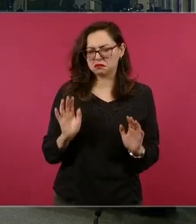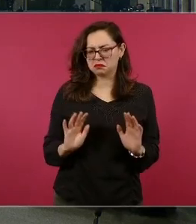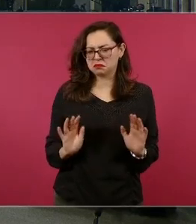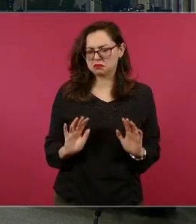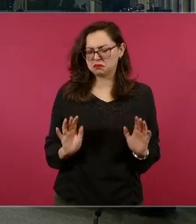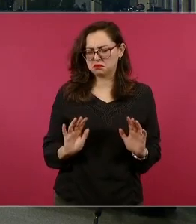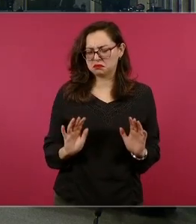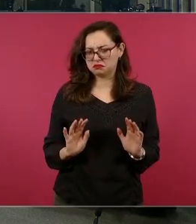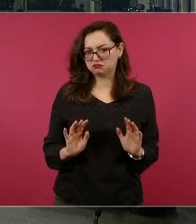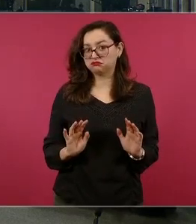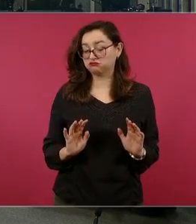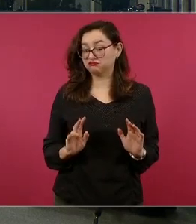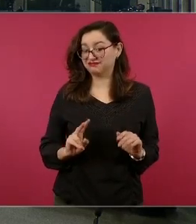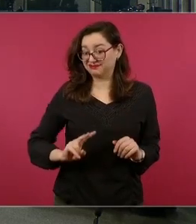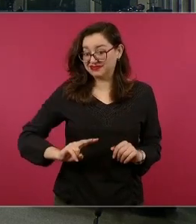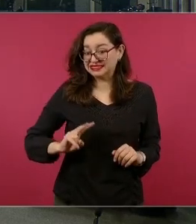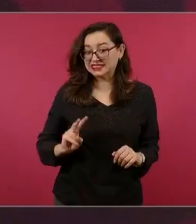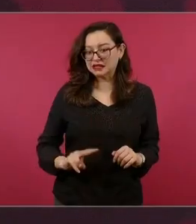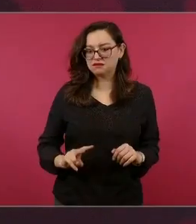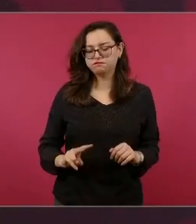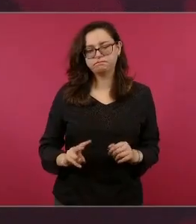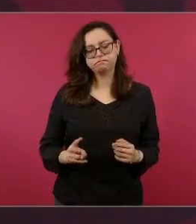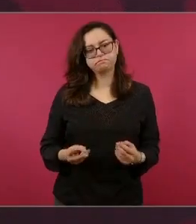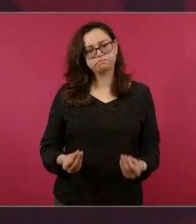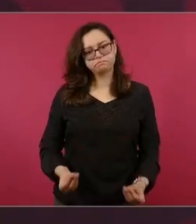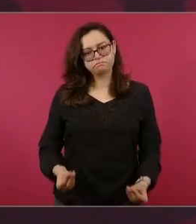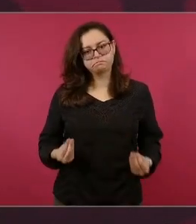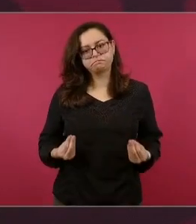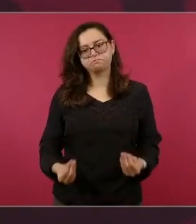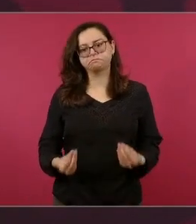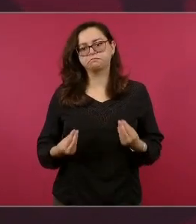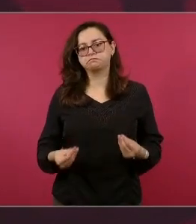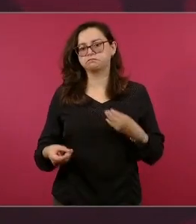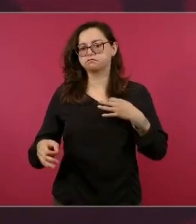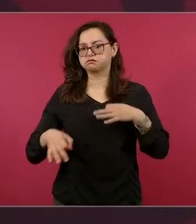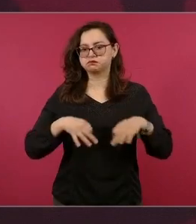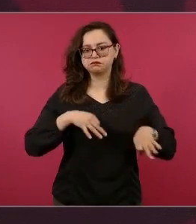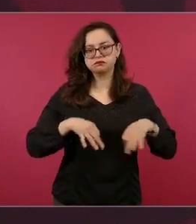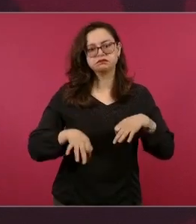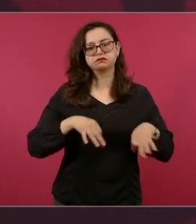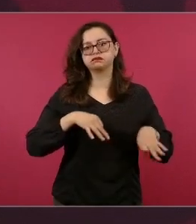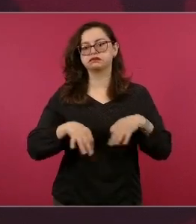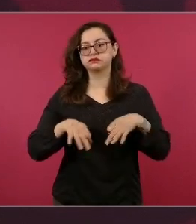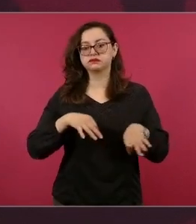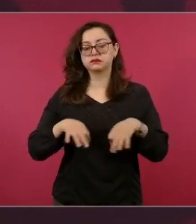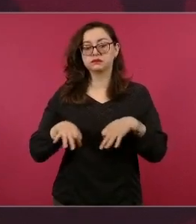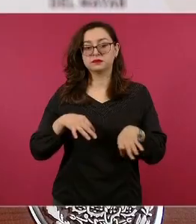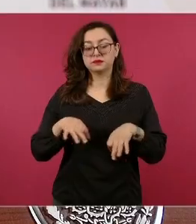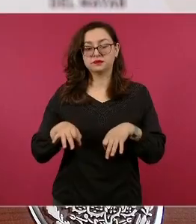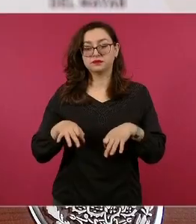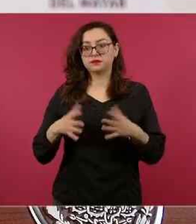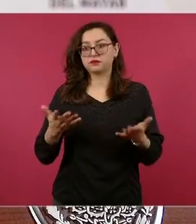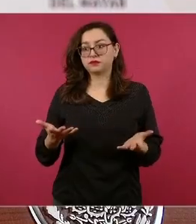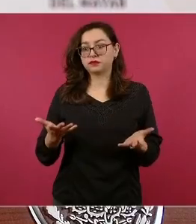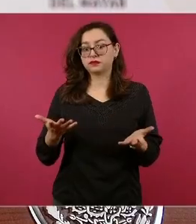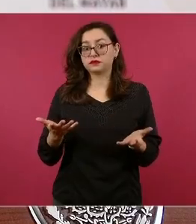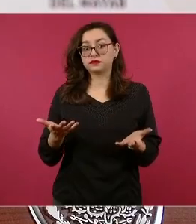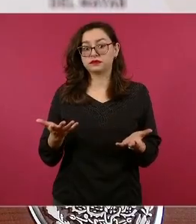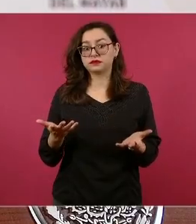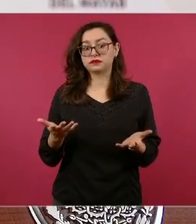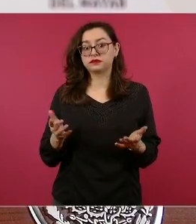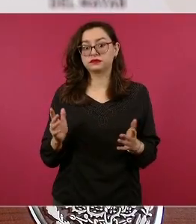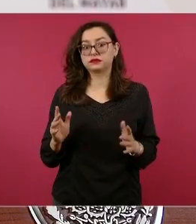En algunos casos, como nunca, ahora que hay